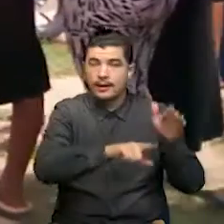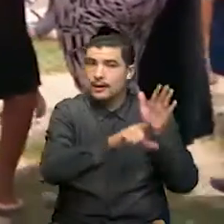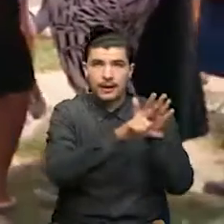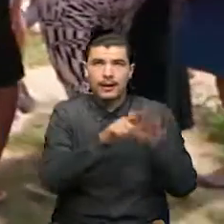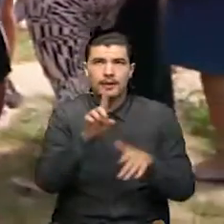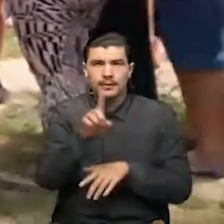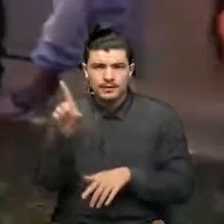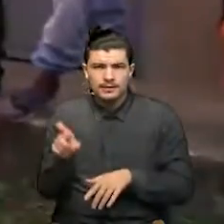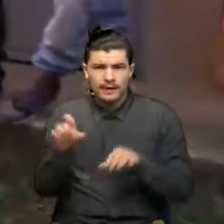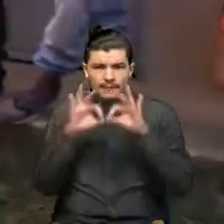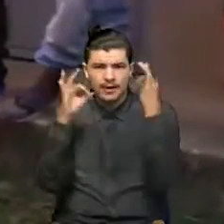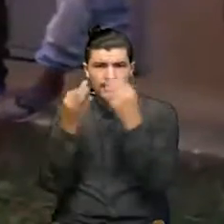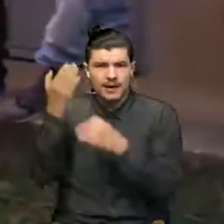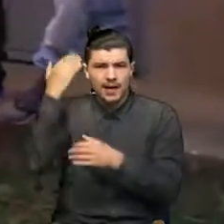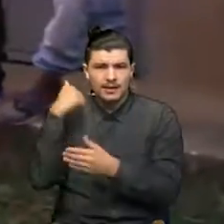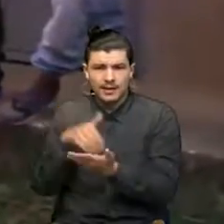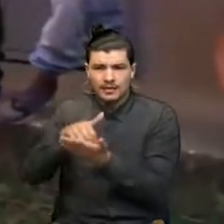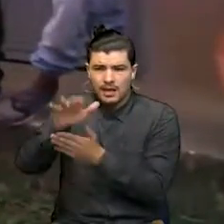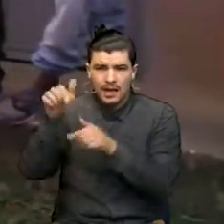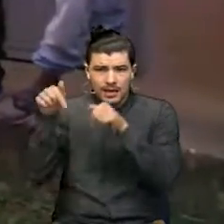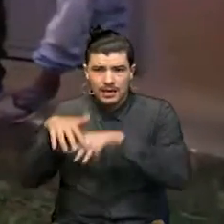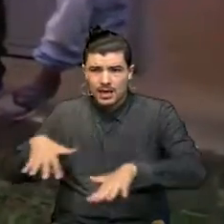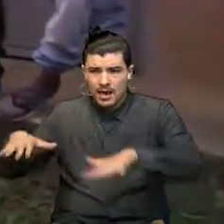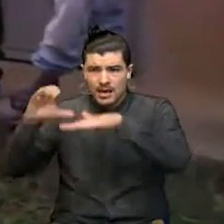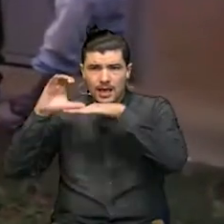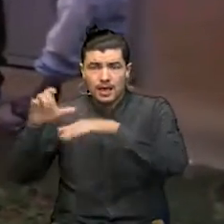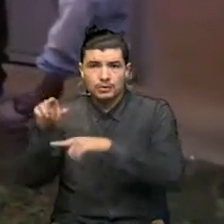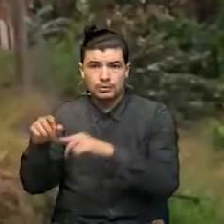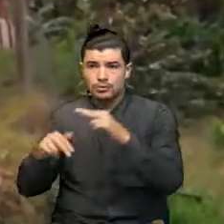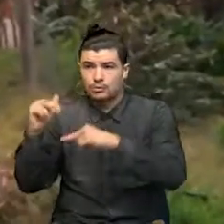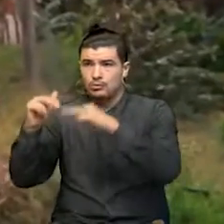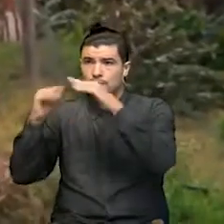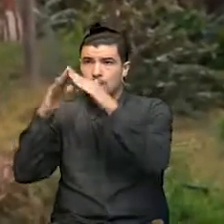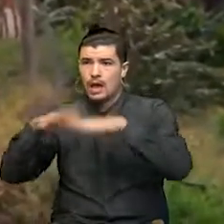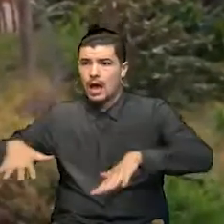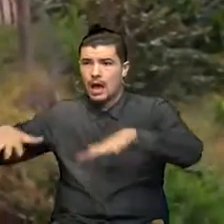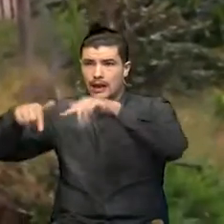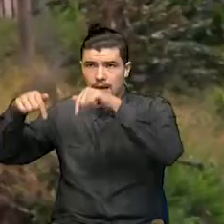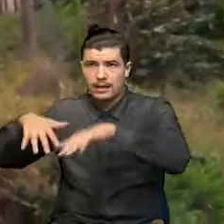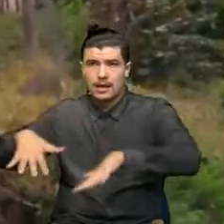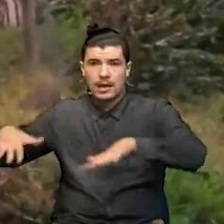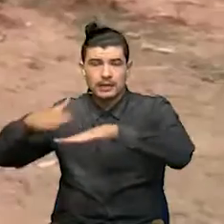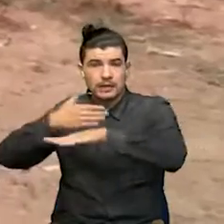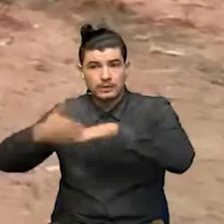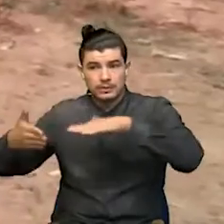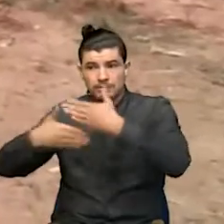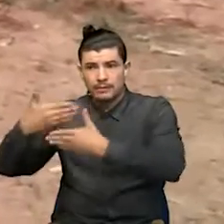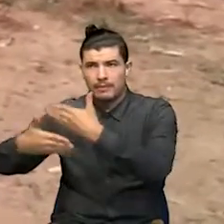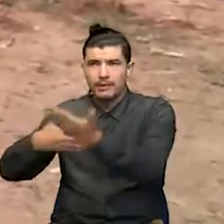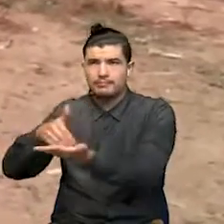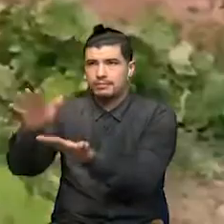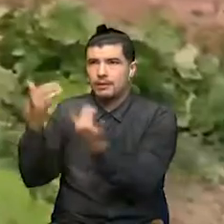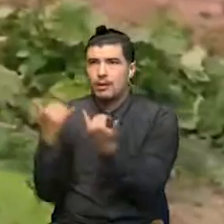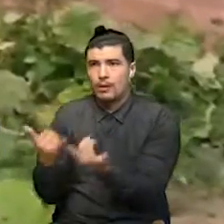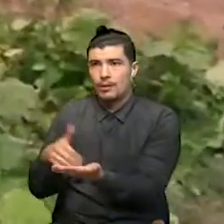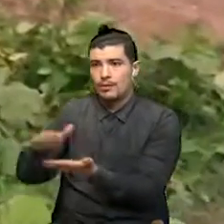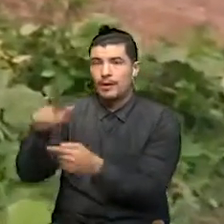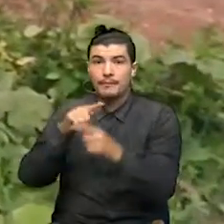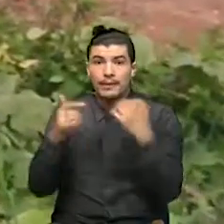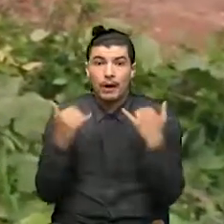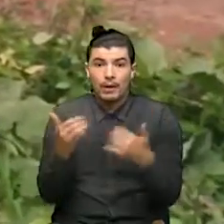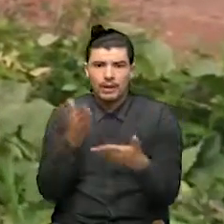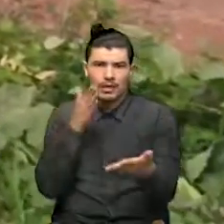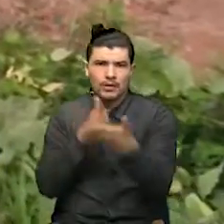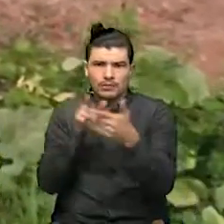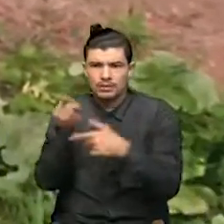16 familias que manifiestan ser desplazadas de la región del Catatumbo armaron sus cambuches en este sector y luego de varios procesos fueron desalojados, pero denuncian